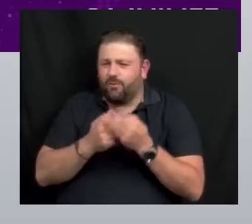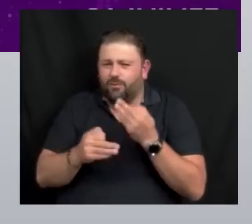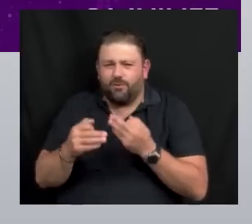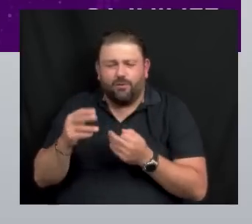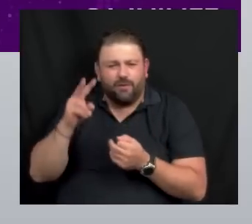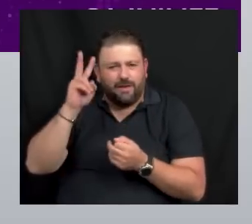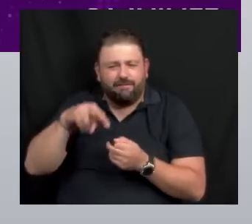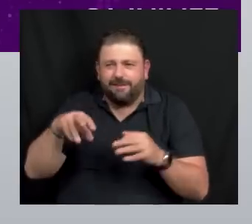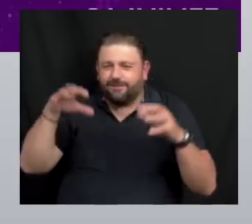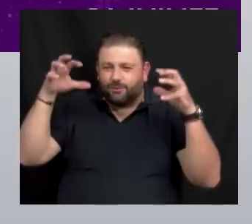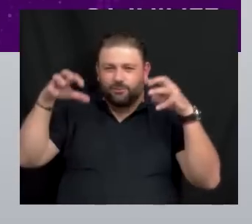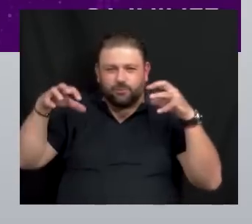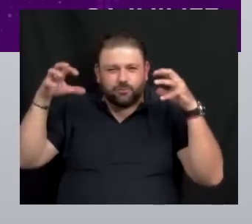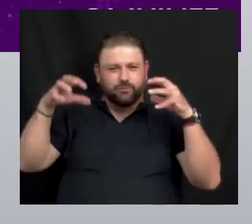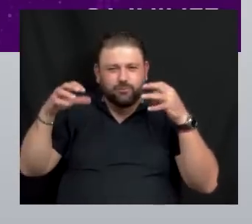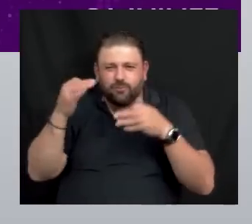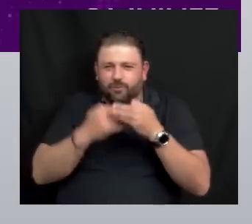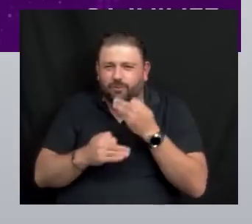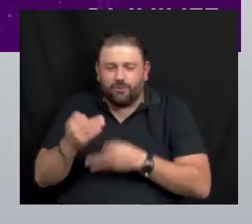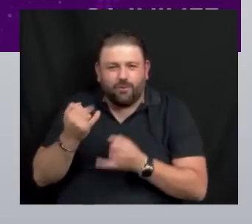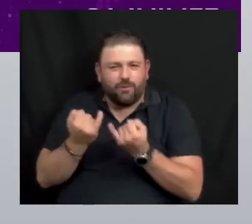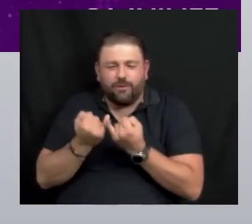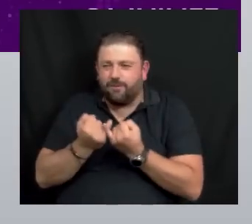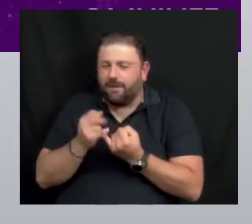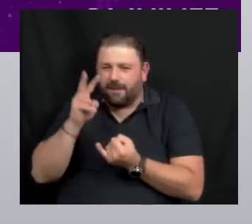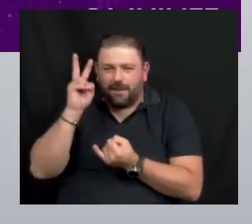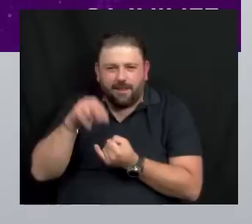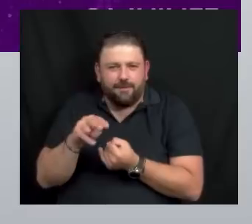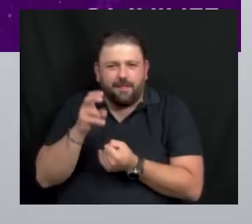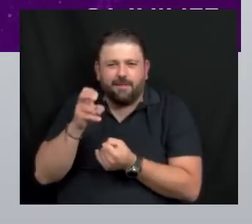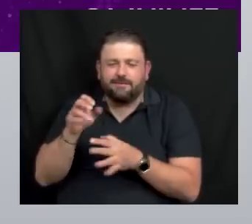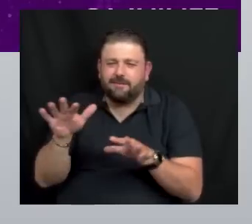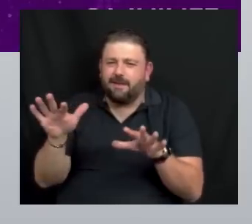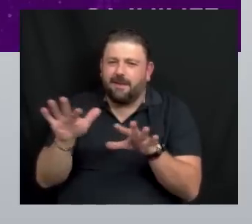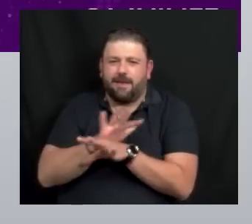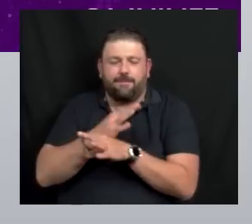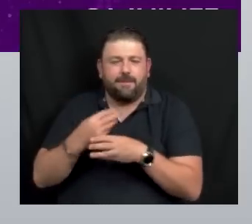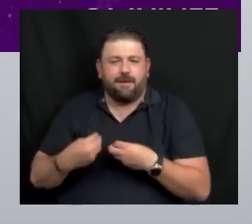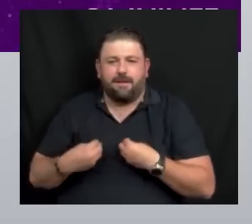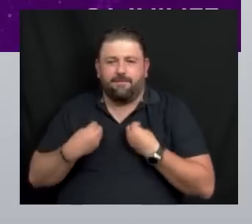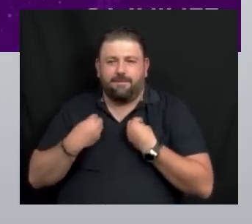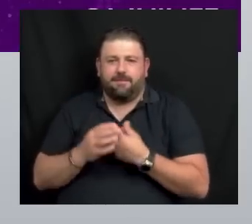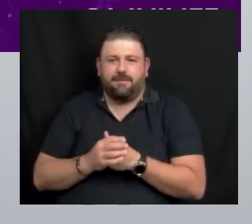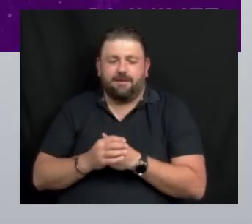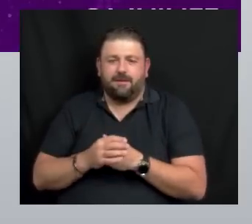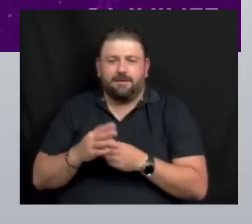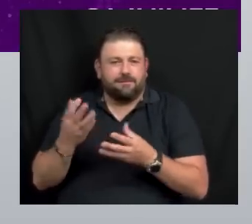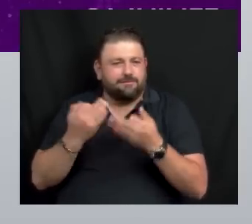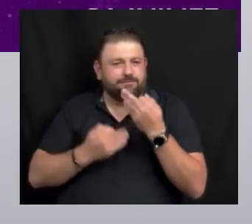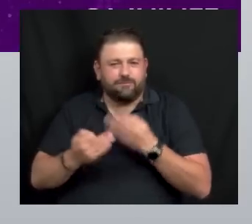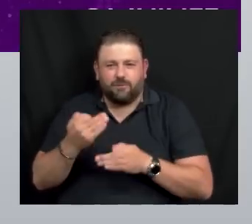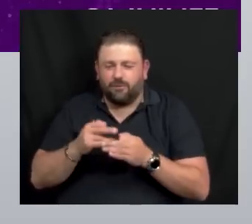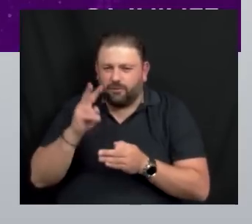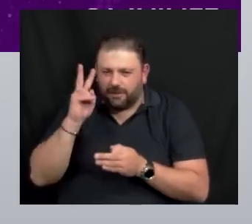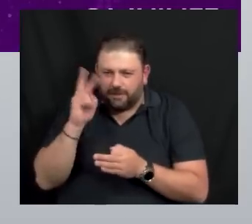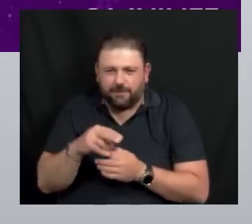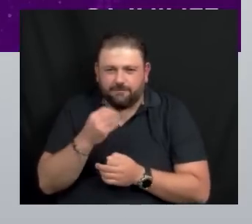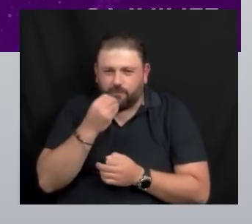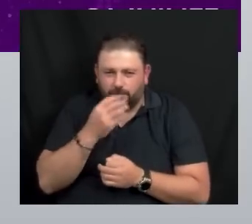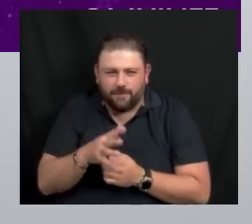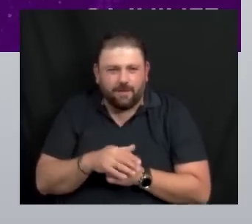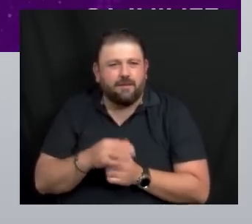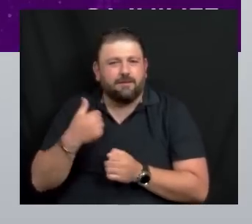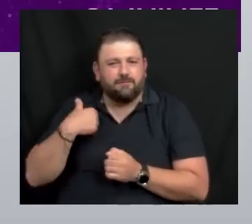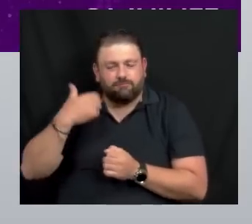una ilusión de escuchar que nos iba a cambiar la vida y que podemos ayudar a muchísima gente. Entonces, los rallies son una maravilla. Entonces, hay que